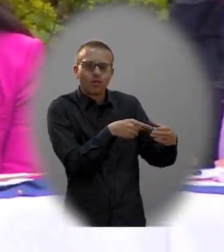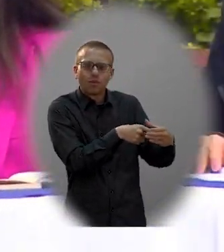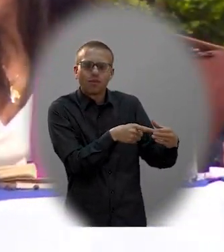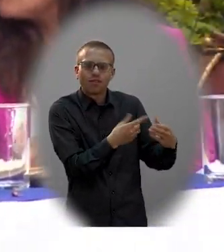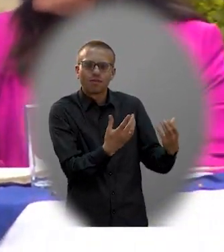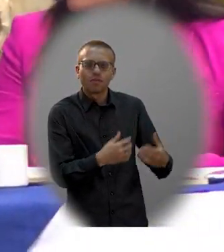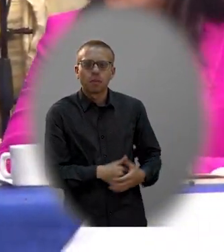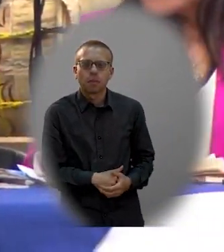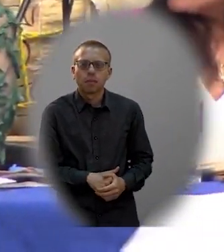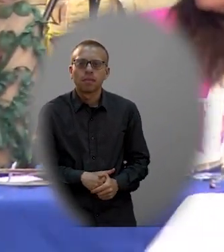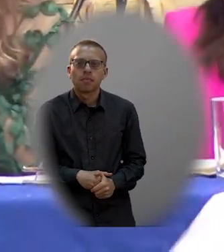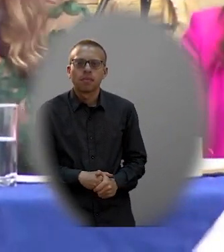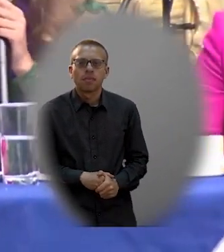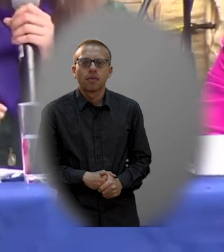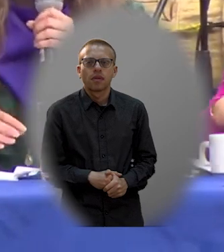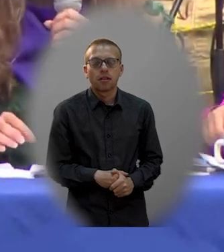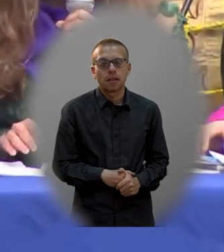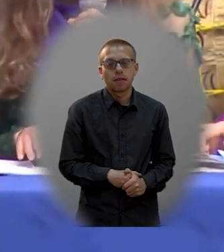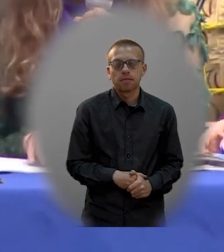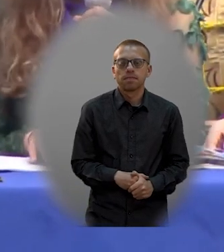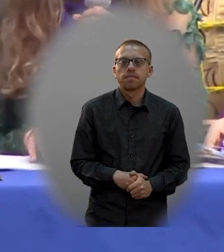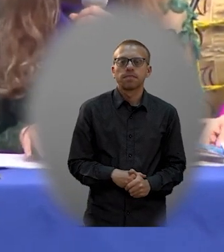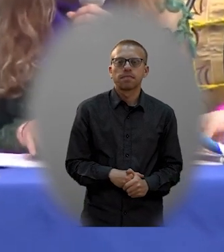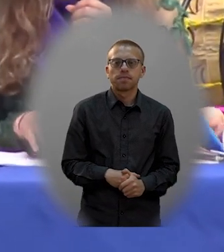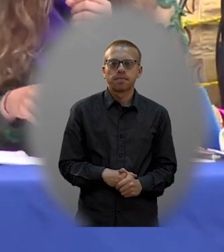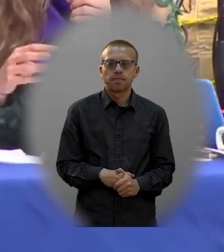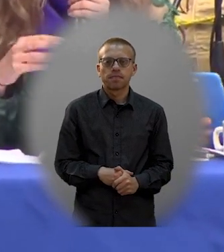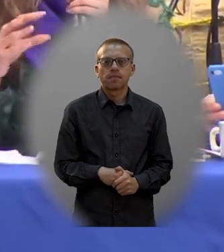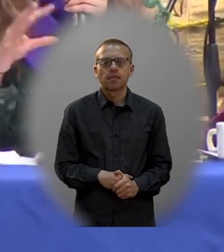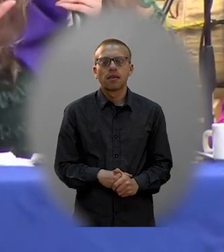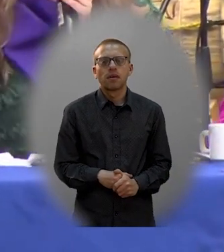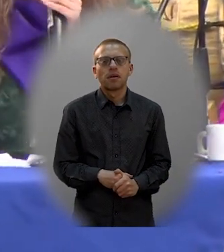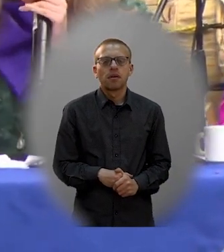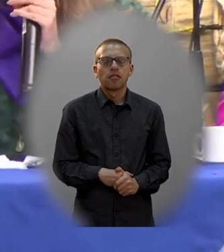Son las dos. Bueno. Entonces yo creo que